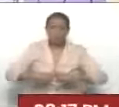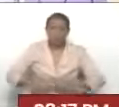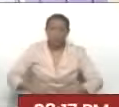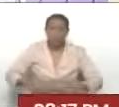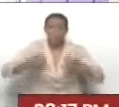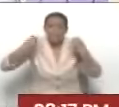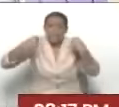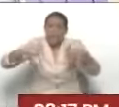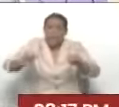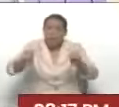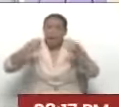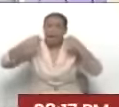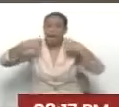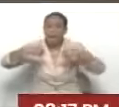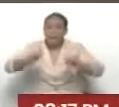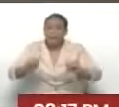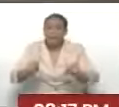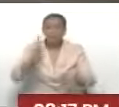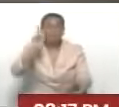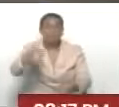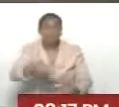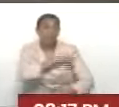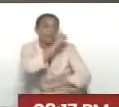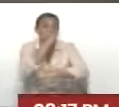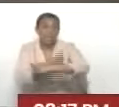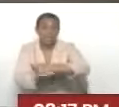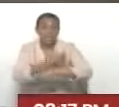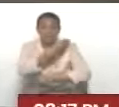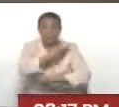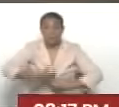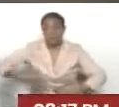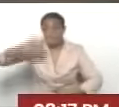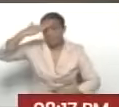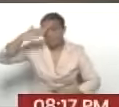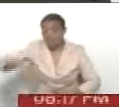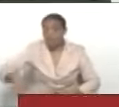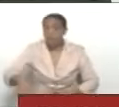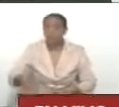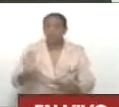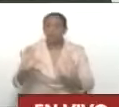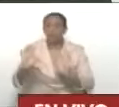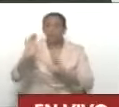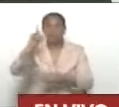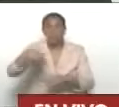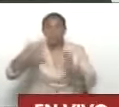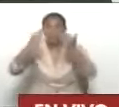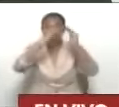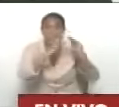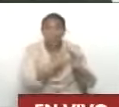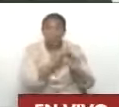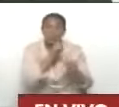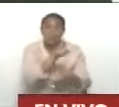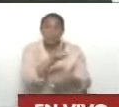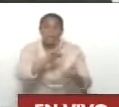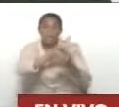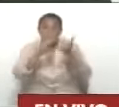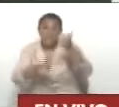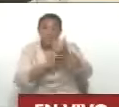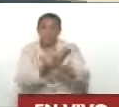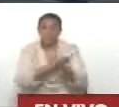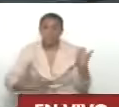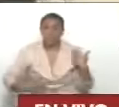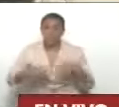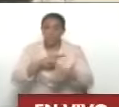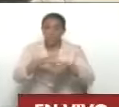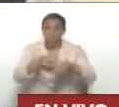encuentra los representantes de la Fuerza Armada, el responsable de las bricomiles para el estado Zulia, el viceministro de Salud,